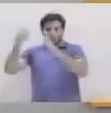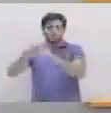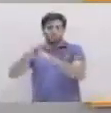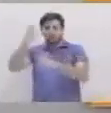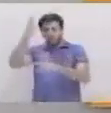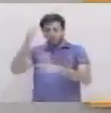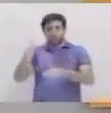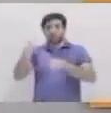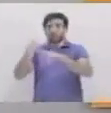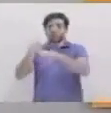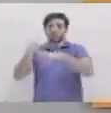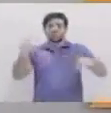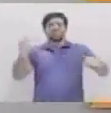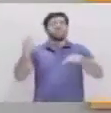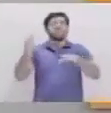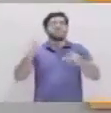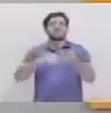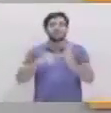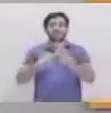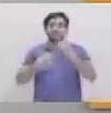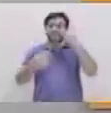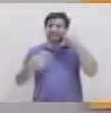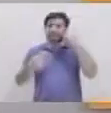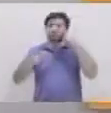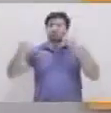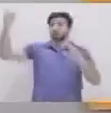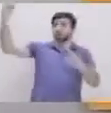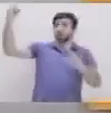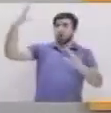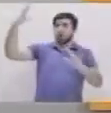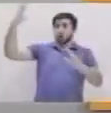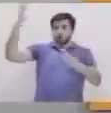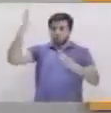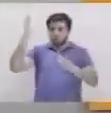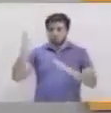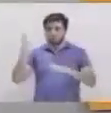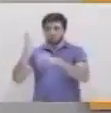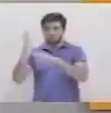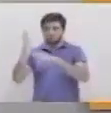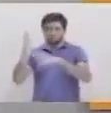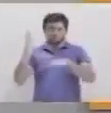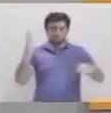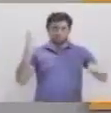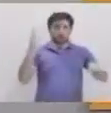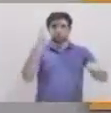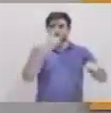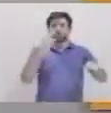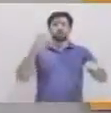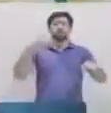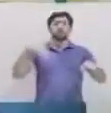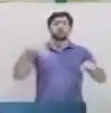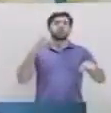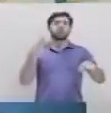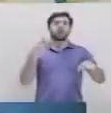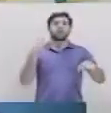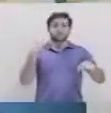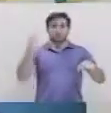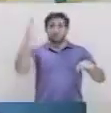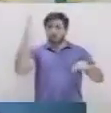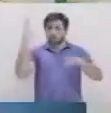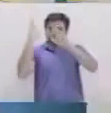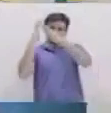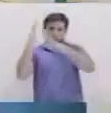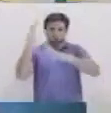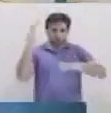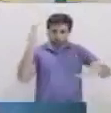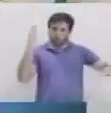hora del día podemos nosotros medirlas. Y vamos a colocarle que tiene 30 metros. Y hay otra herramienta